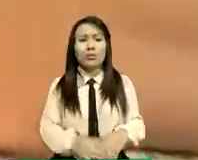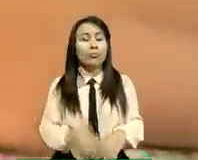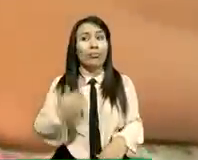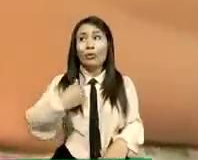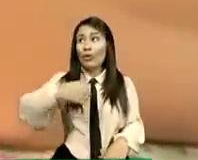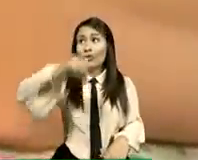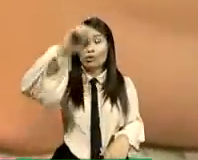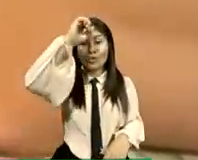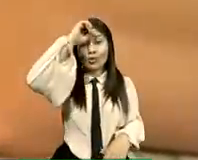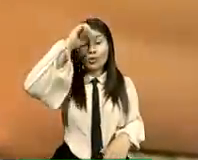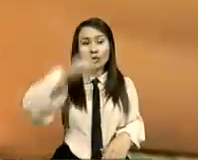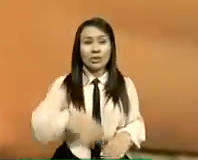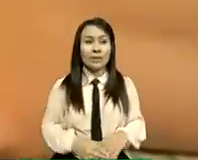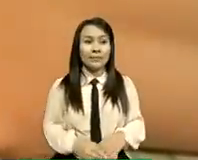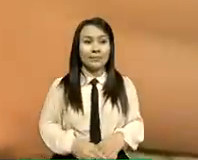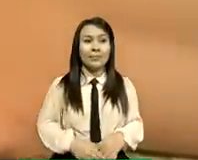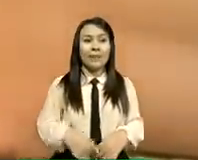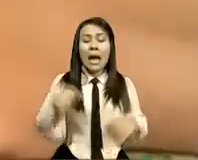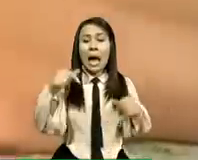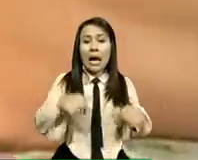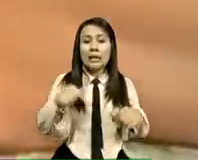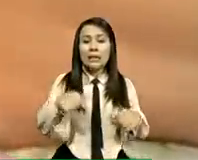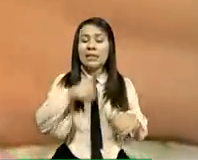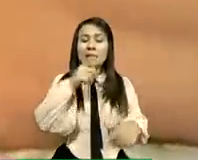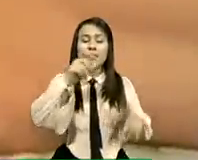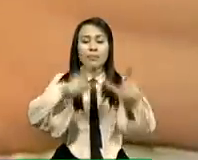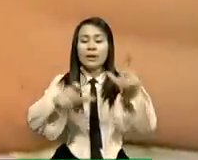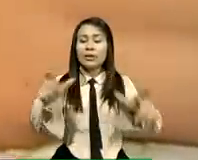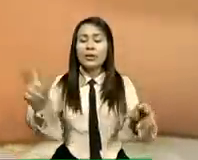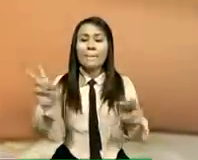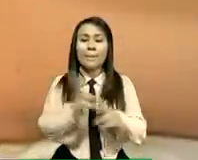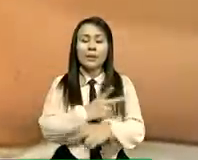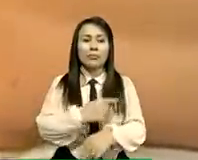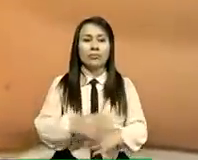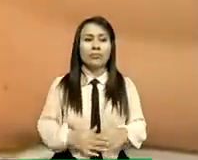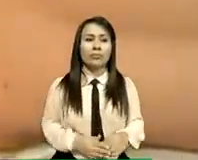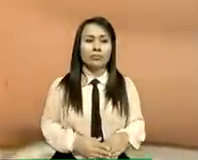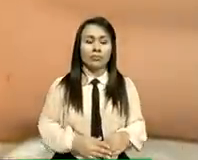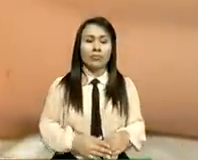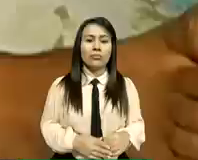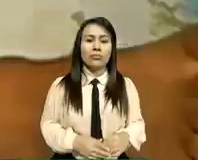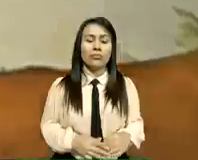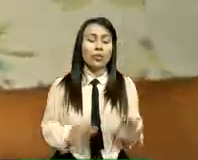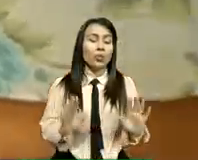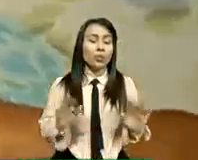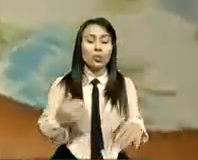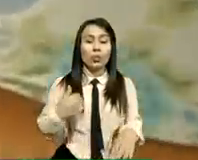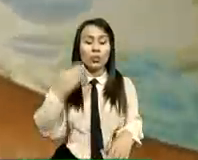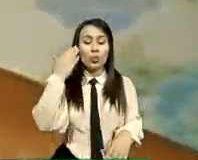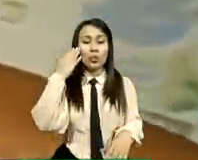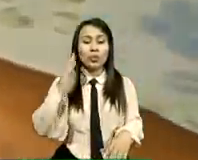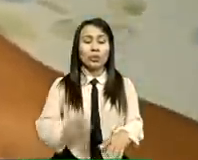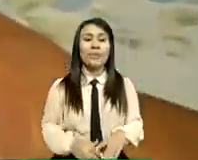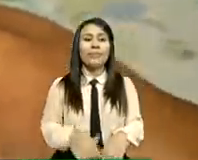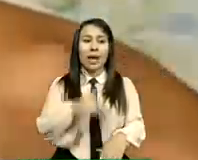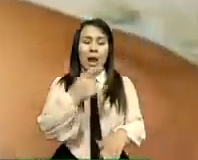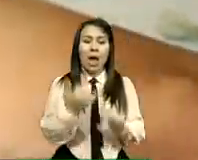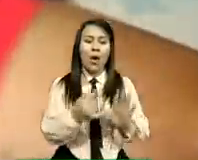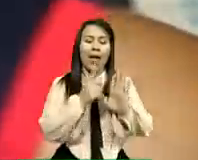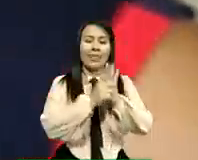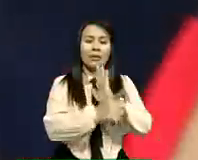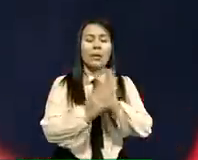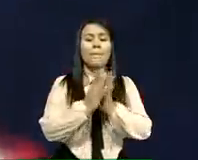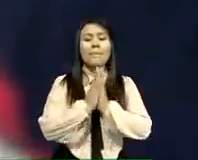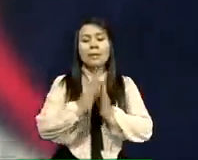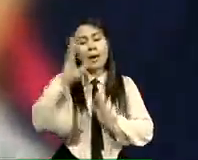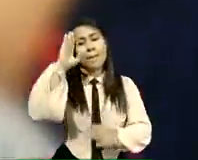porque aquí hay un mafioso, un patrón, no sé si fuera el man. Él presentó la denuncia y pide resguardo policial